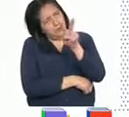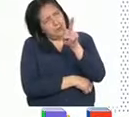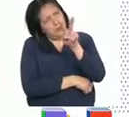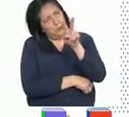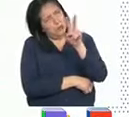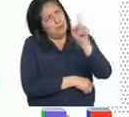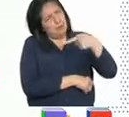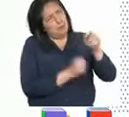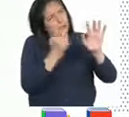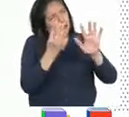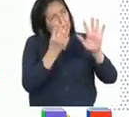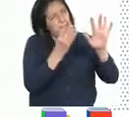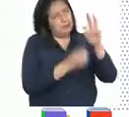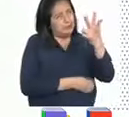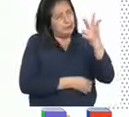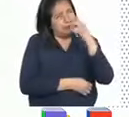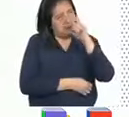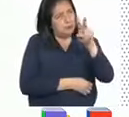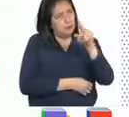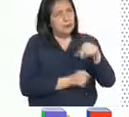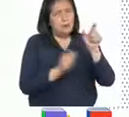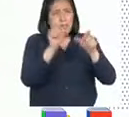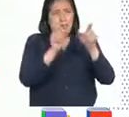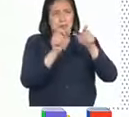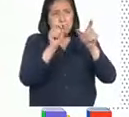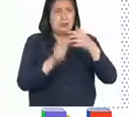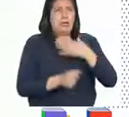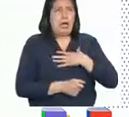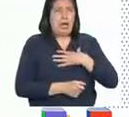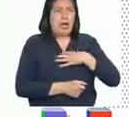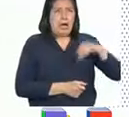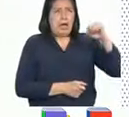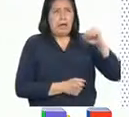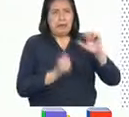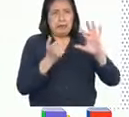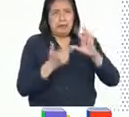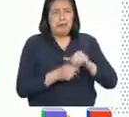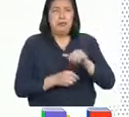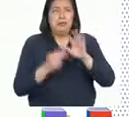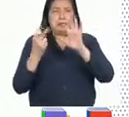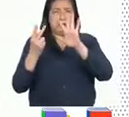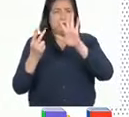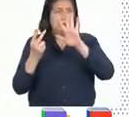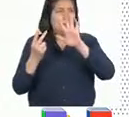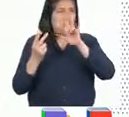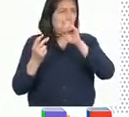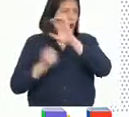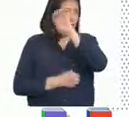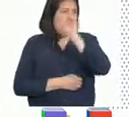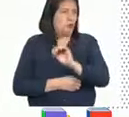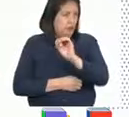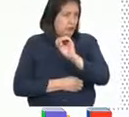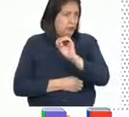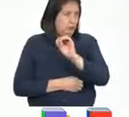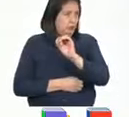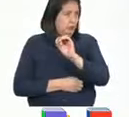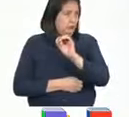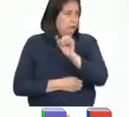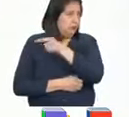Veo que en el año 1993 las personas de 60 a más años representan el 7% de la población